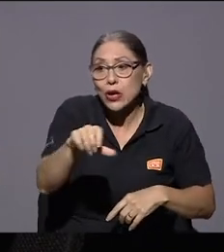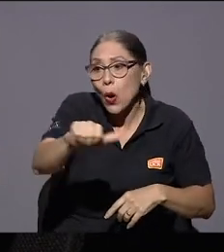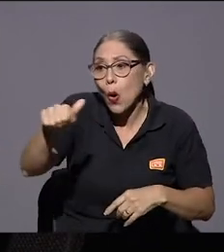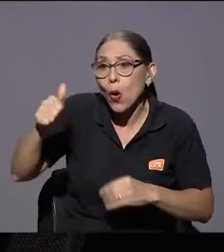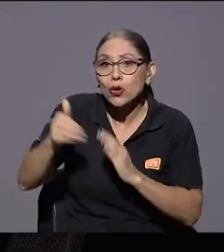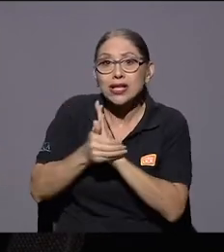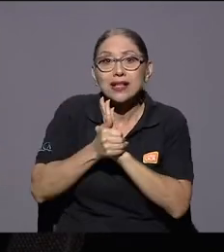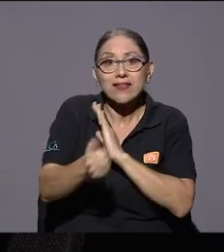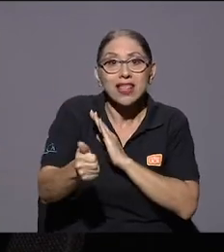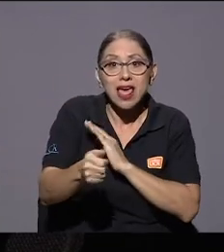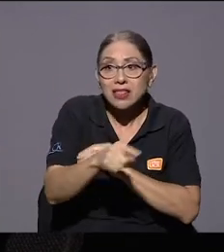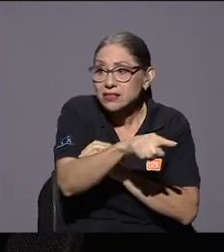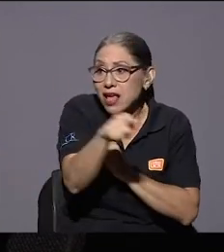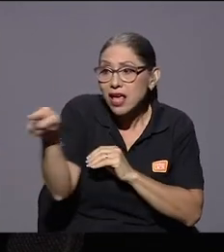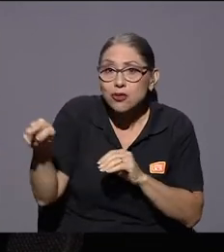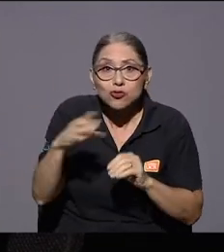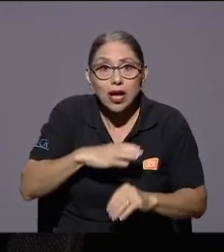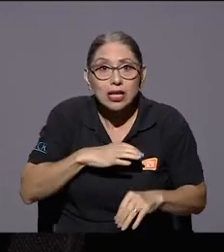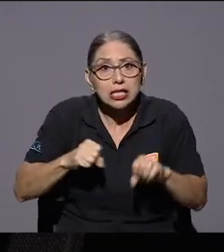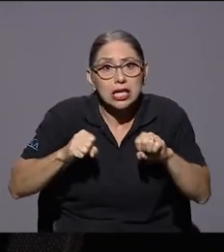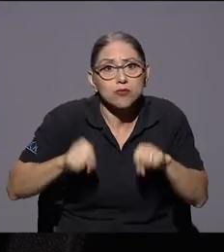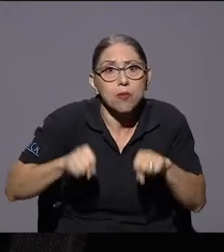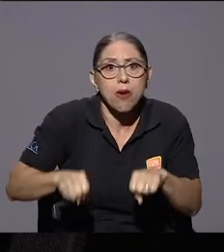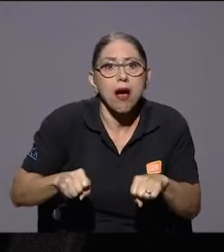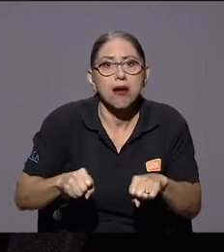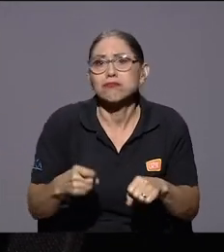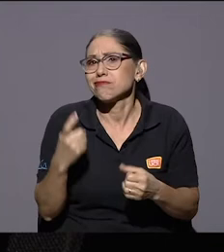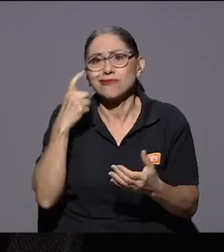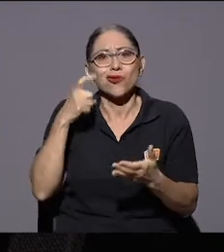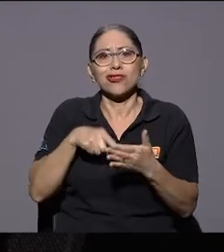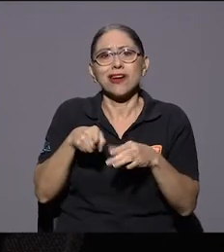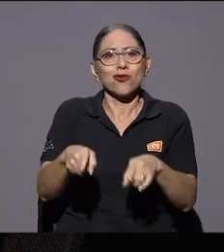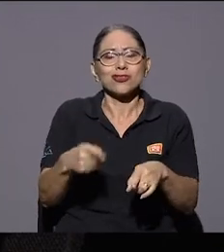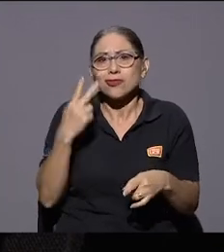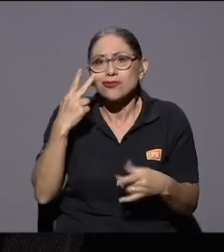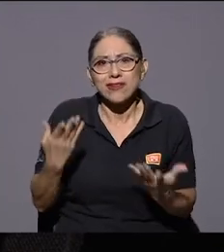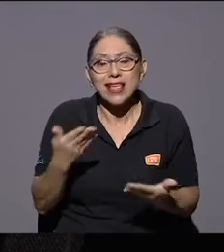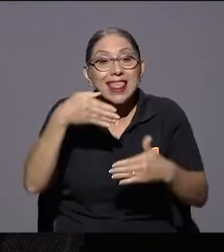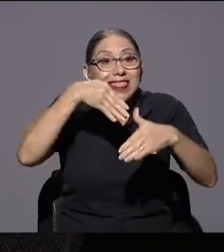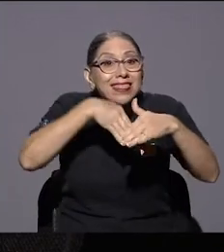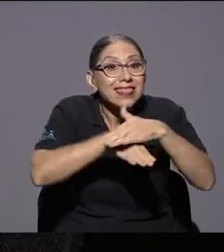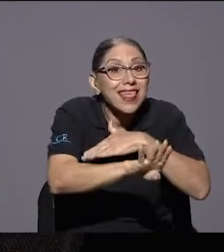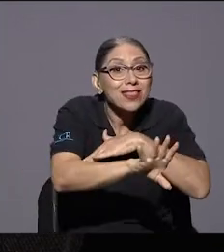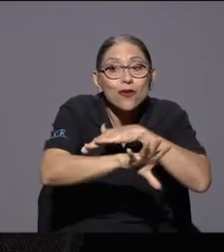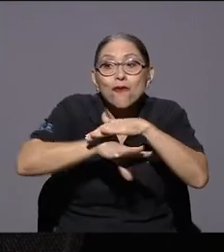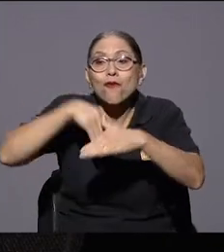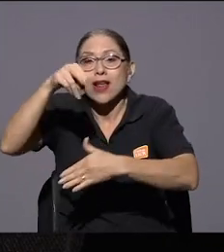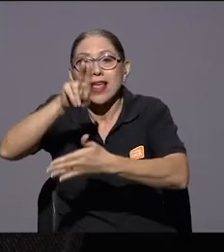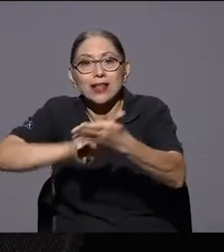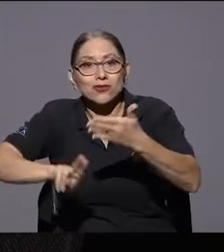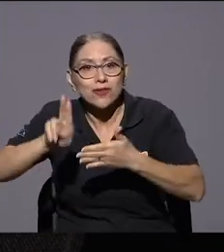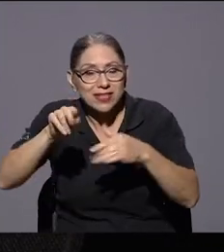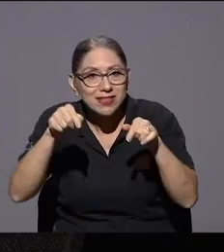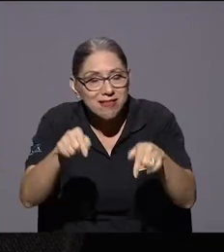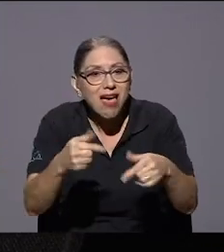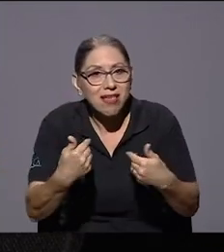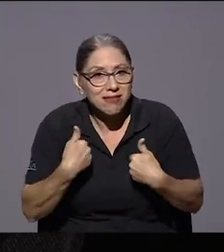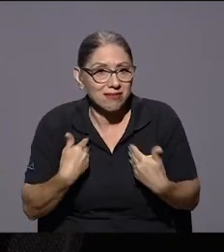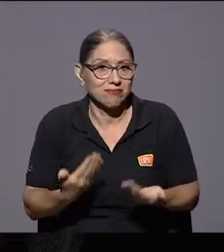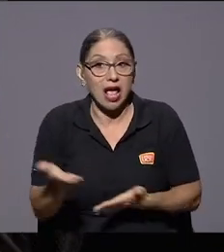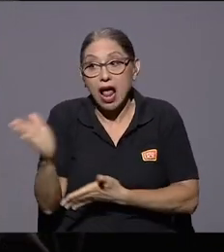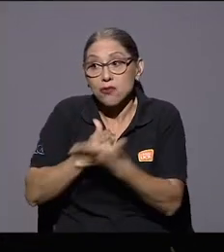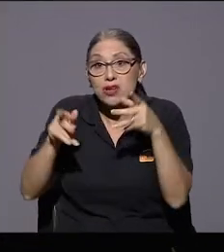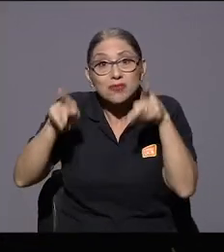otras habilidades y capacidades que están dentro de las universidades y muchísimos de ellos fuera, porque ni siquiera tienen posibilidad de ingresar a